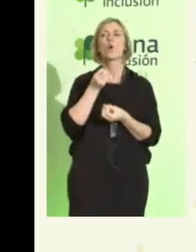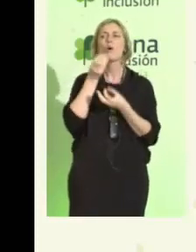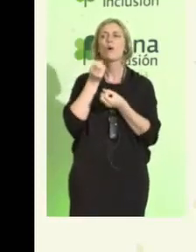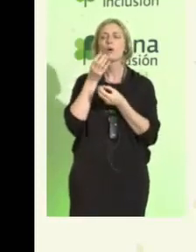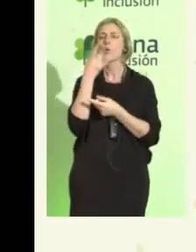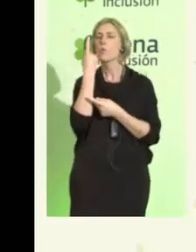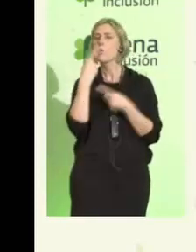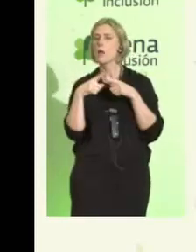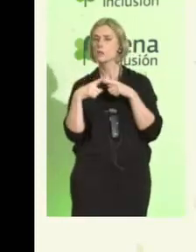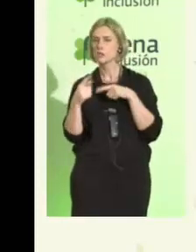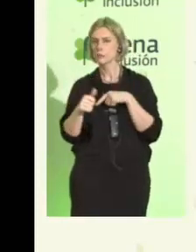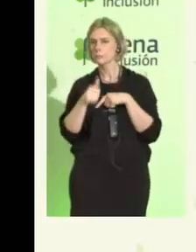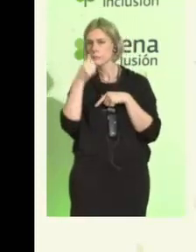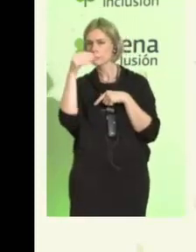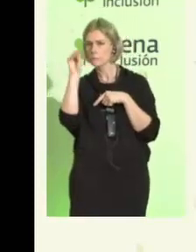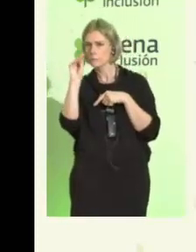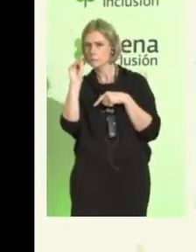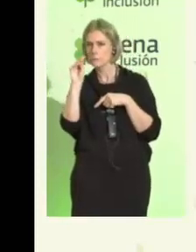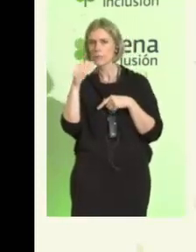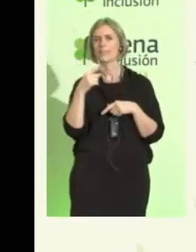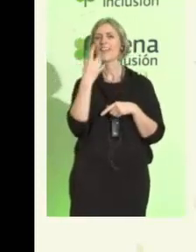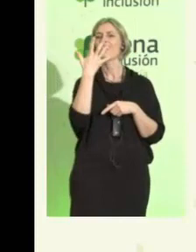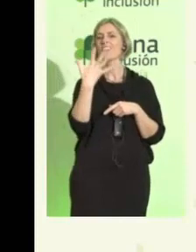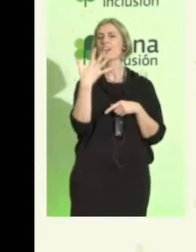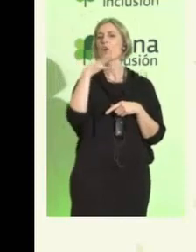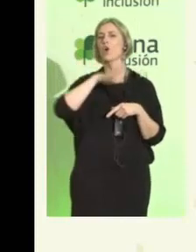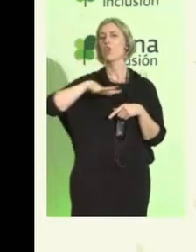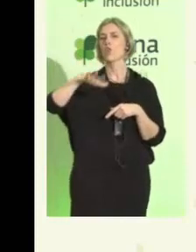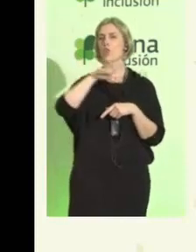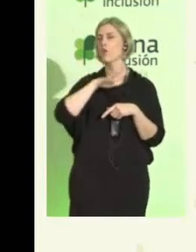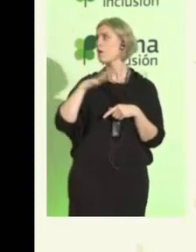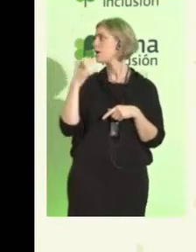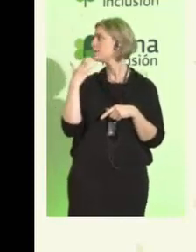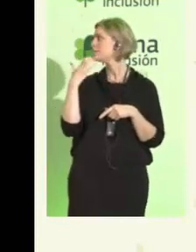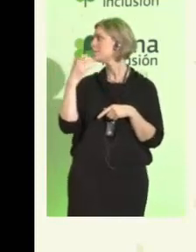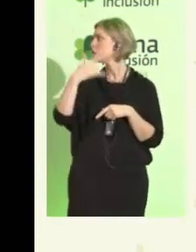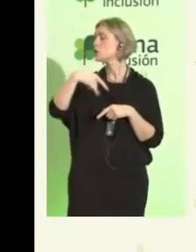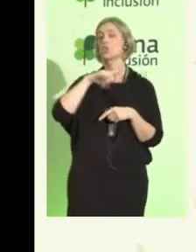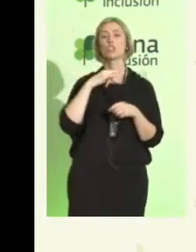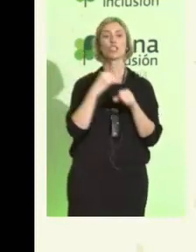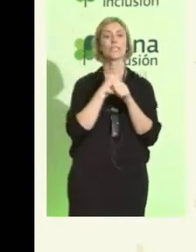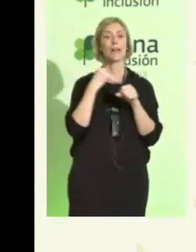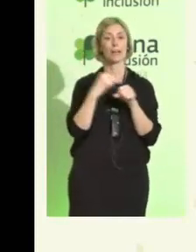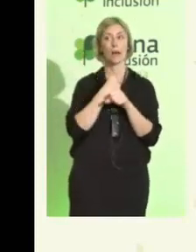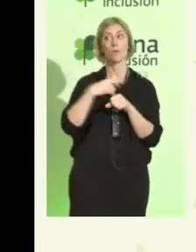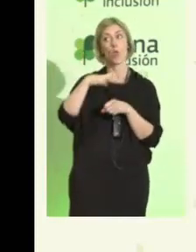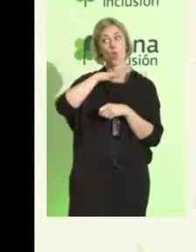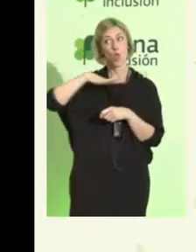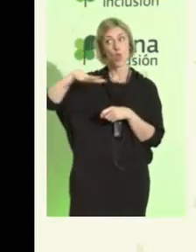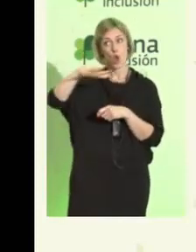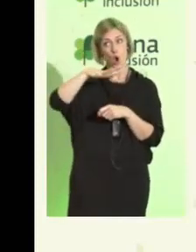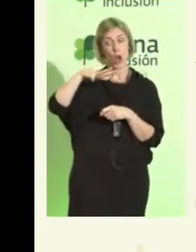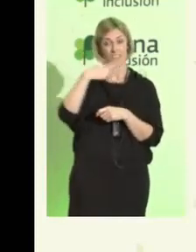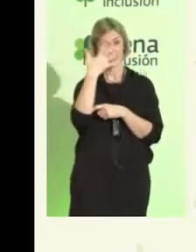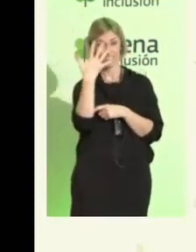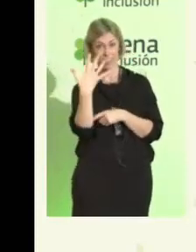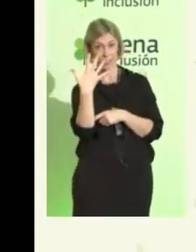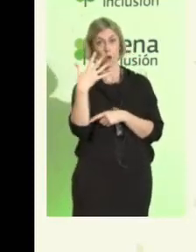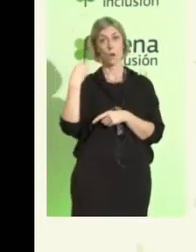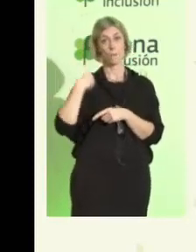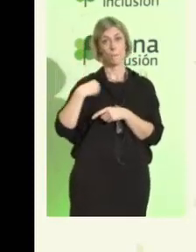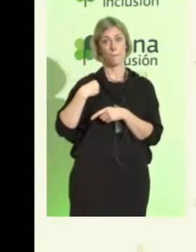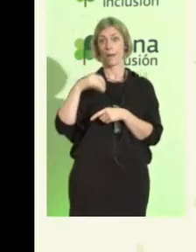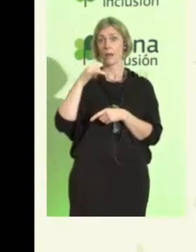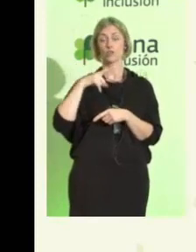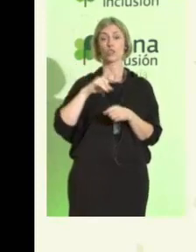estas 5 zonas, si trabajamos en estos 5 ámbitos, podemos trabajar para las personas